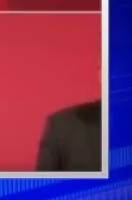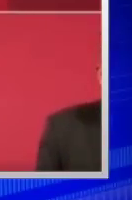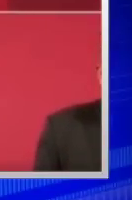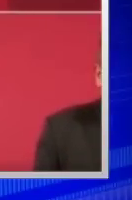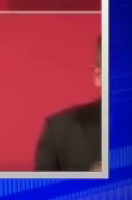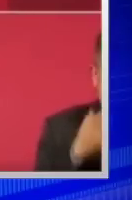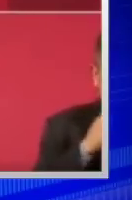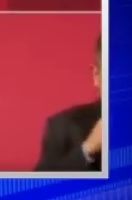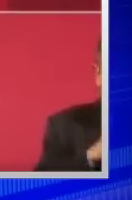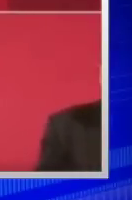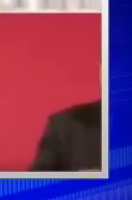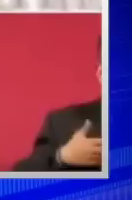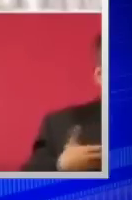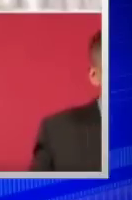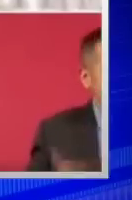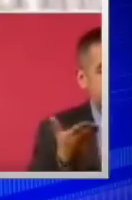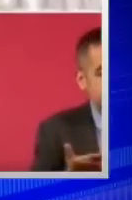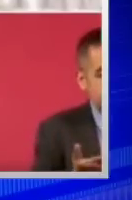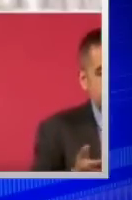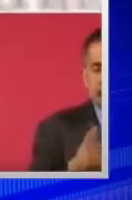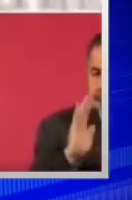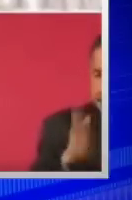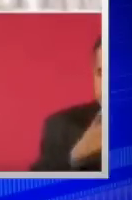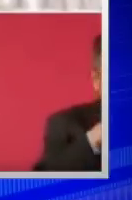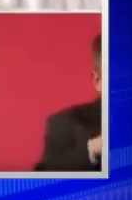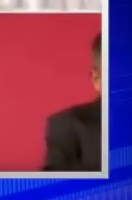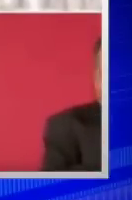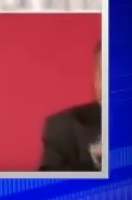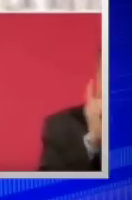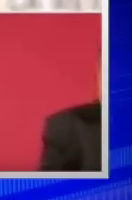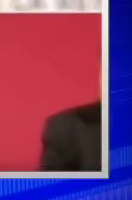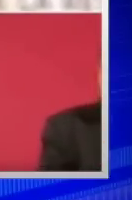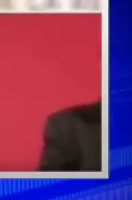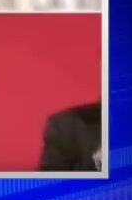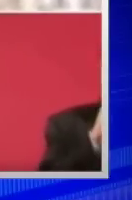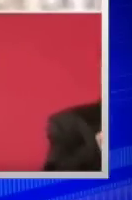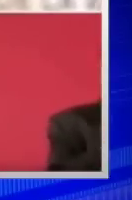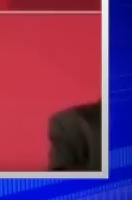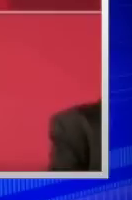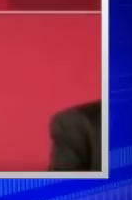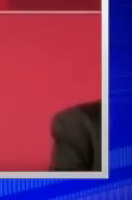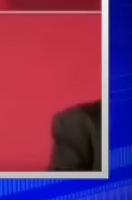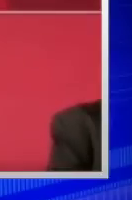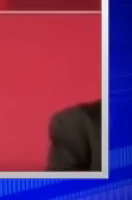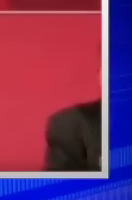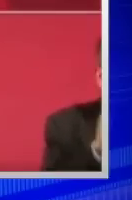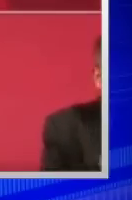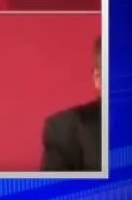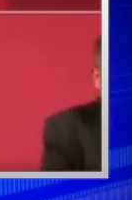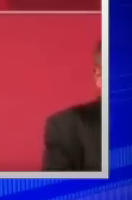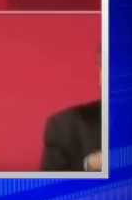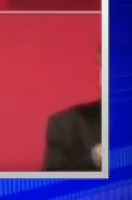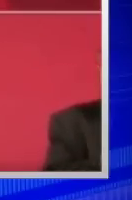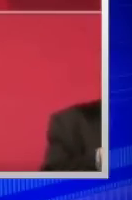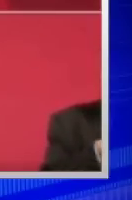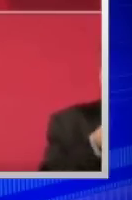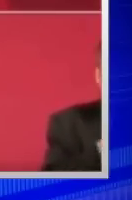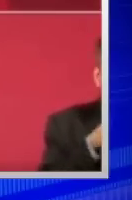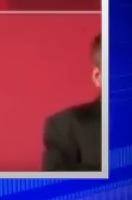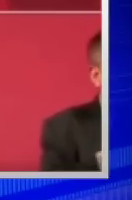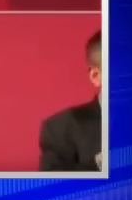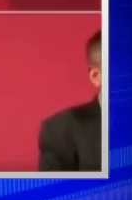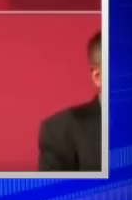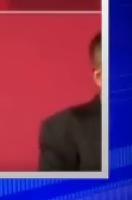es que se vaya eliminando de este herbicida porque